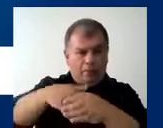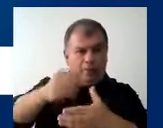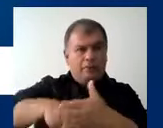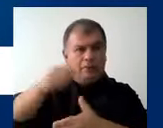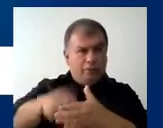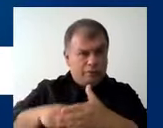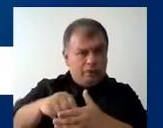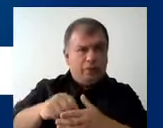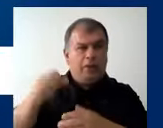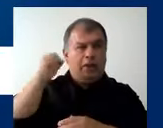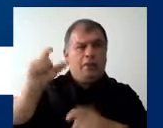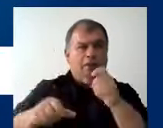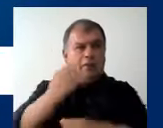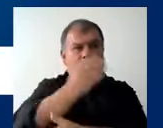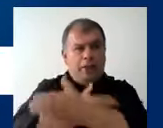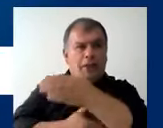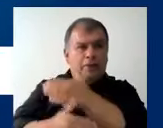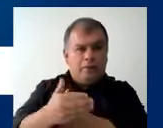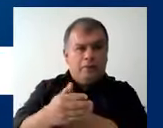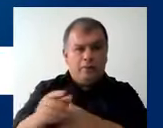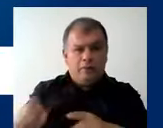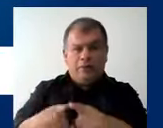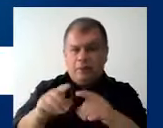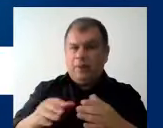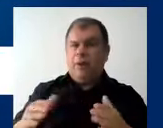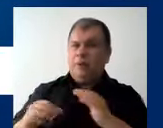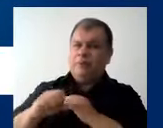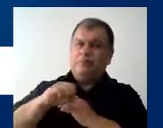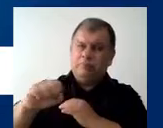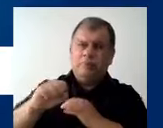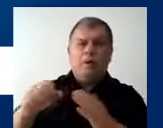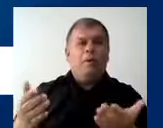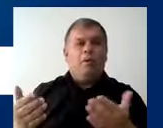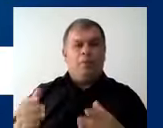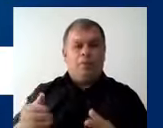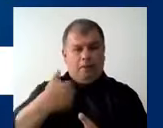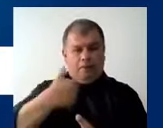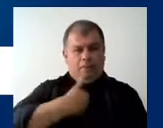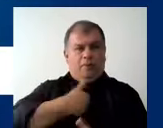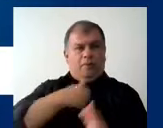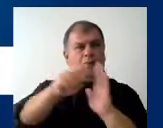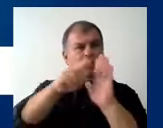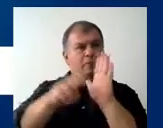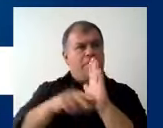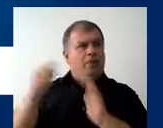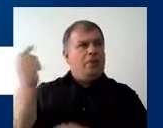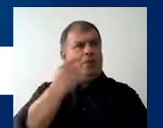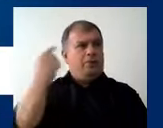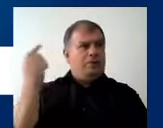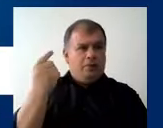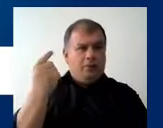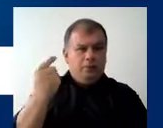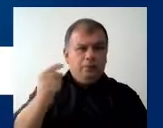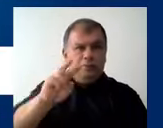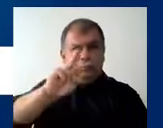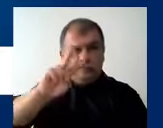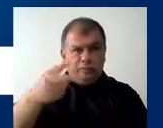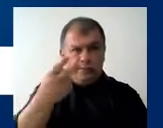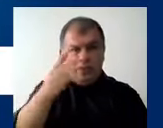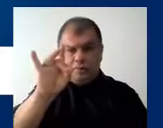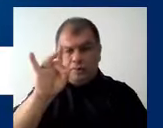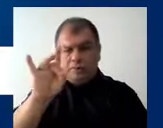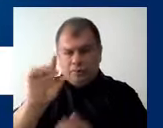Internacional sobre Derechos de Personas con Discapacidad, sino también contra nuestra propia normativa nacional. En el 2018